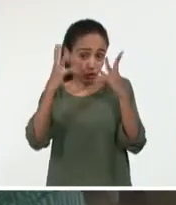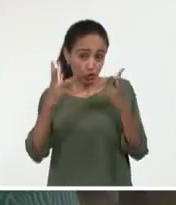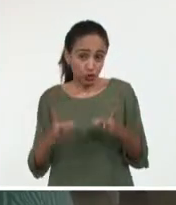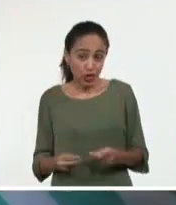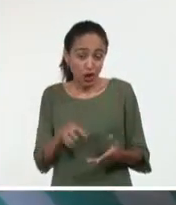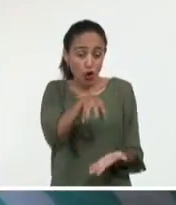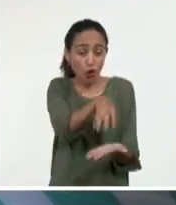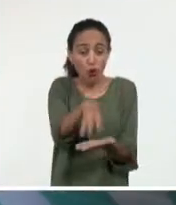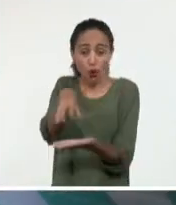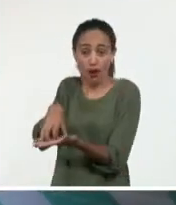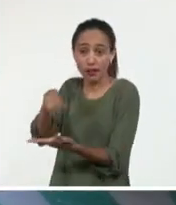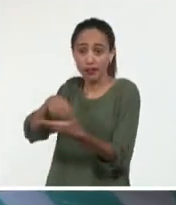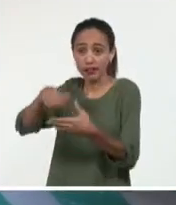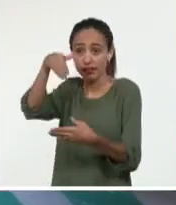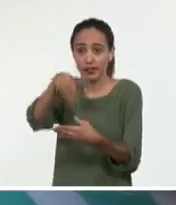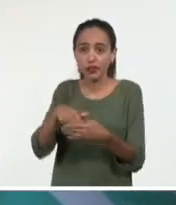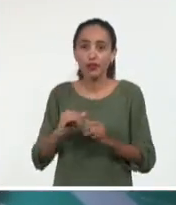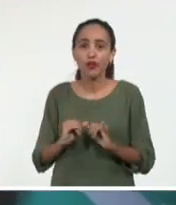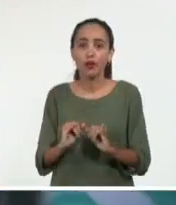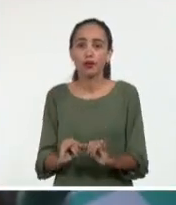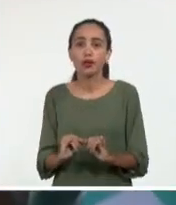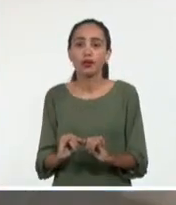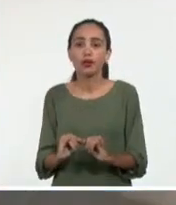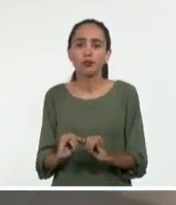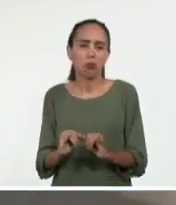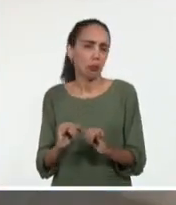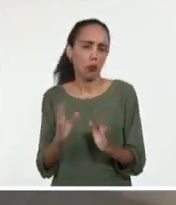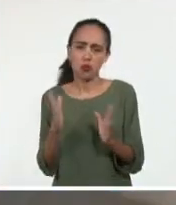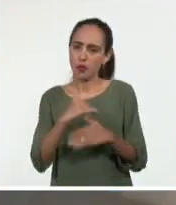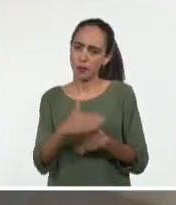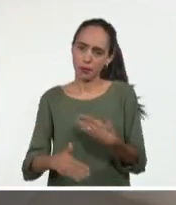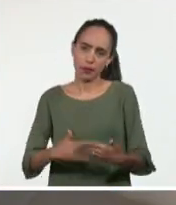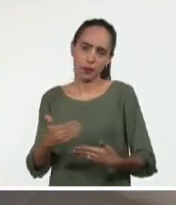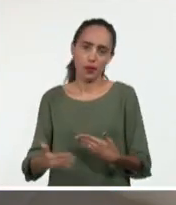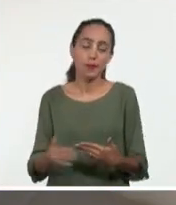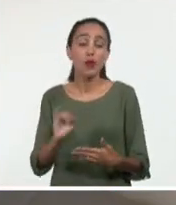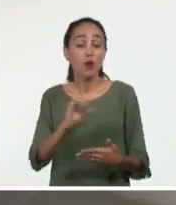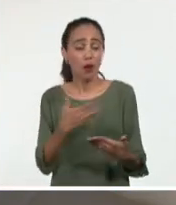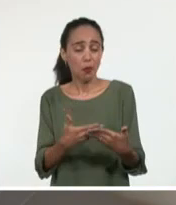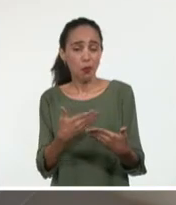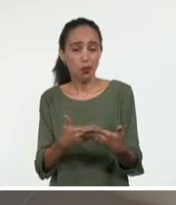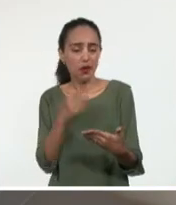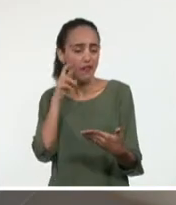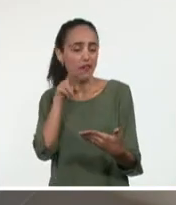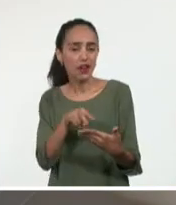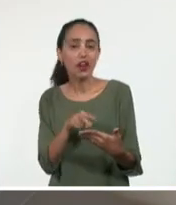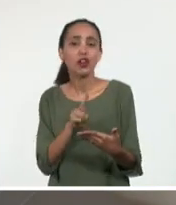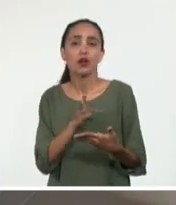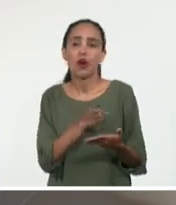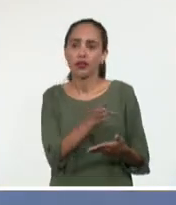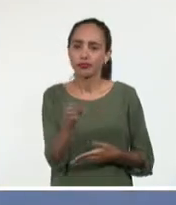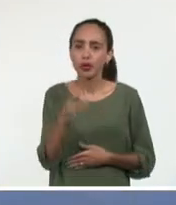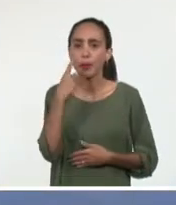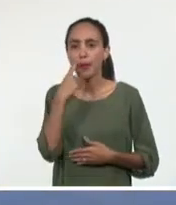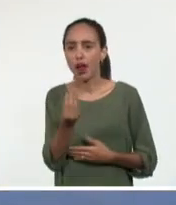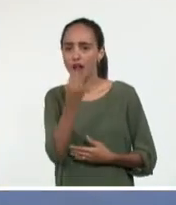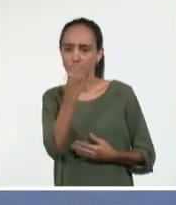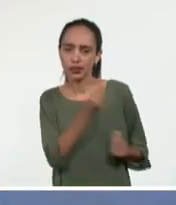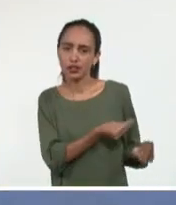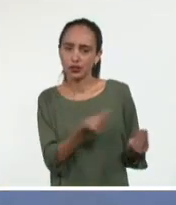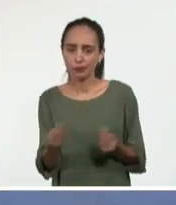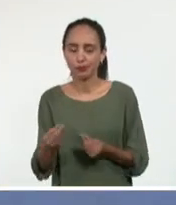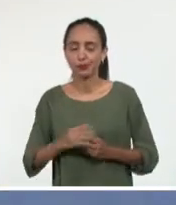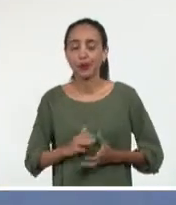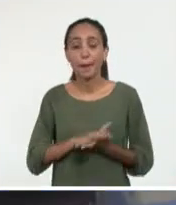colegios electorales se reportara sin incidencia. Se hizo una comprobación también de los recorridos para llegar a la alimentación. En